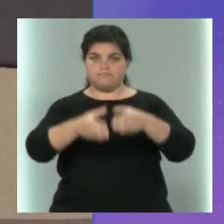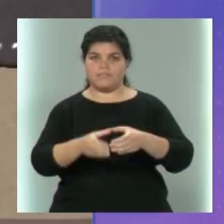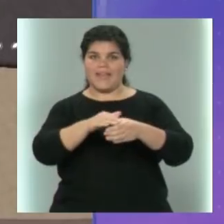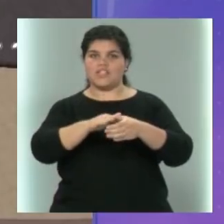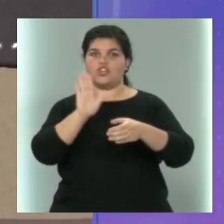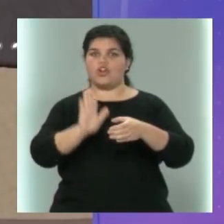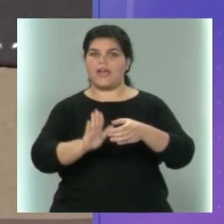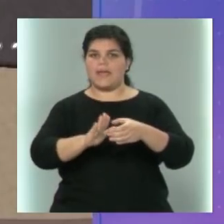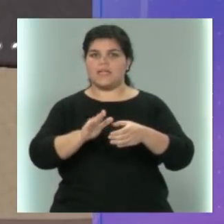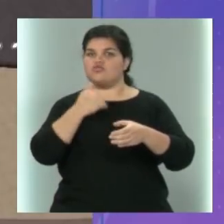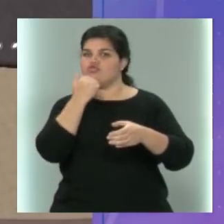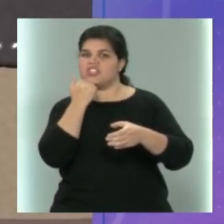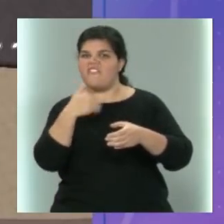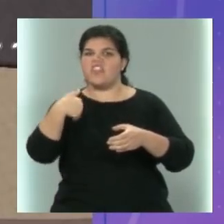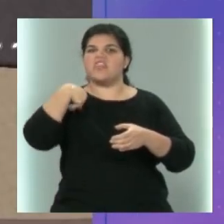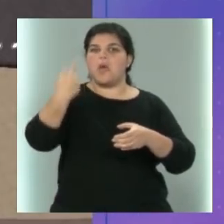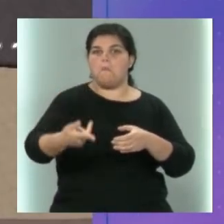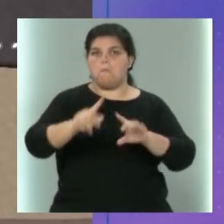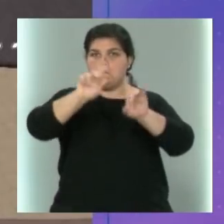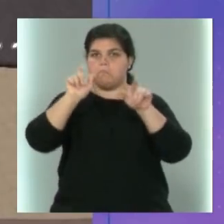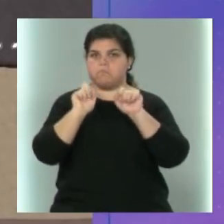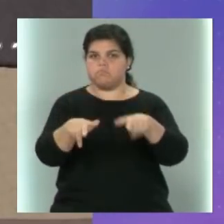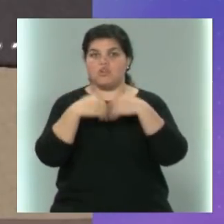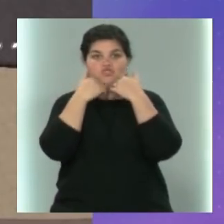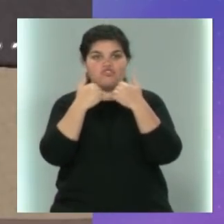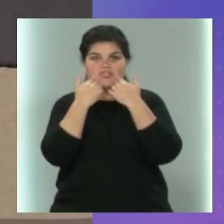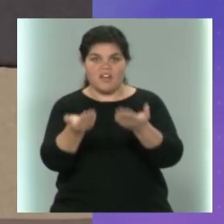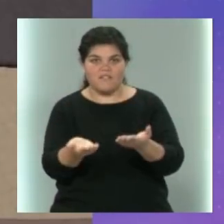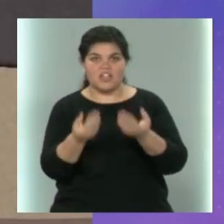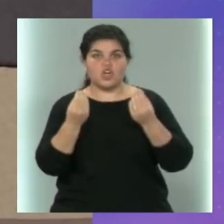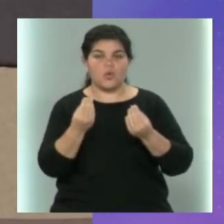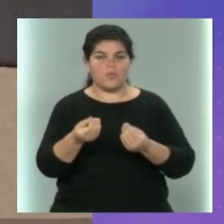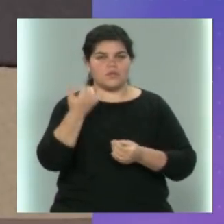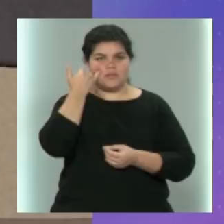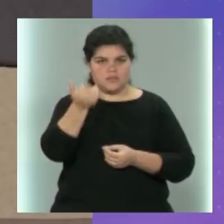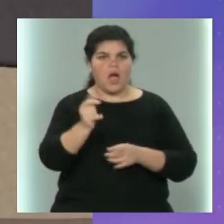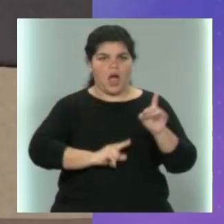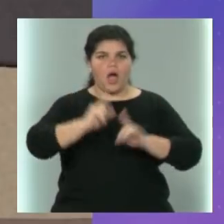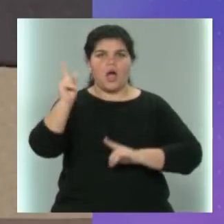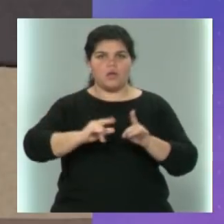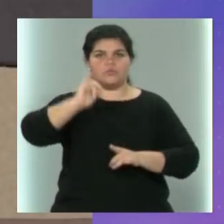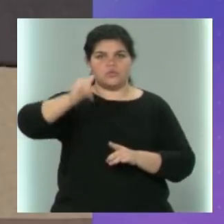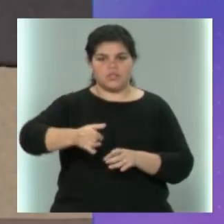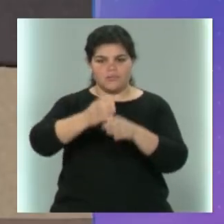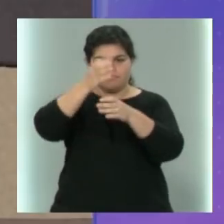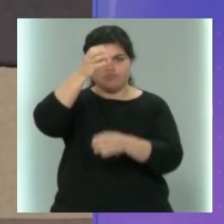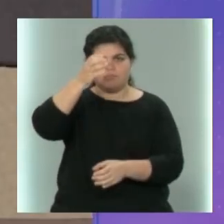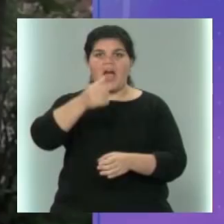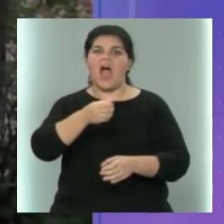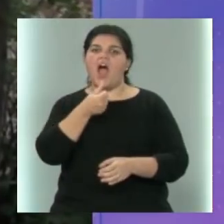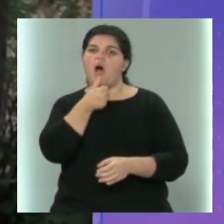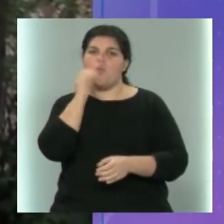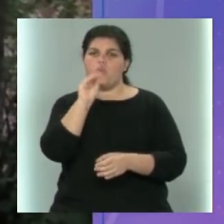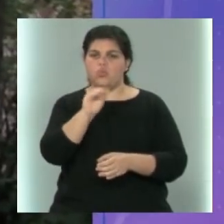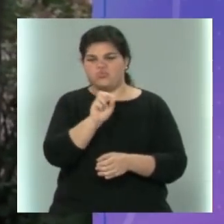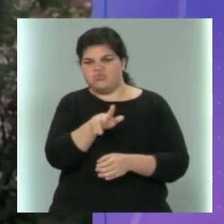temporal. No se sabe qué pasa después de muchos años de desgaste en la estructura y ya existen varios ejemplos de pozos en los que se comienza a filtrar el agua sucia. ¿Por